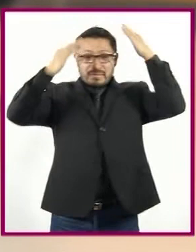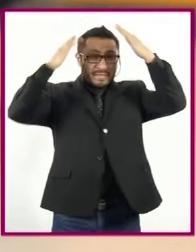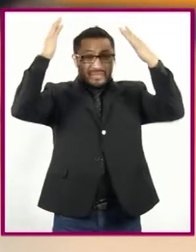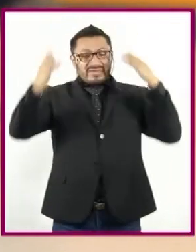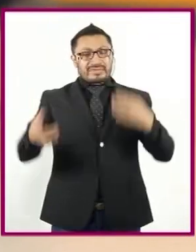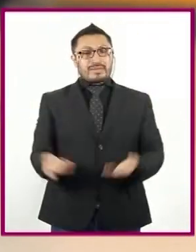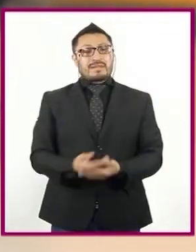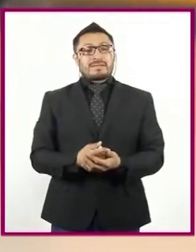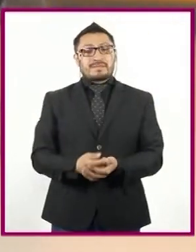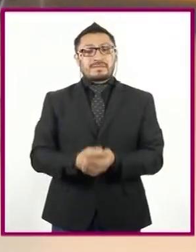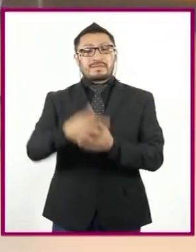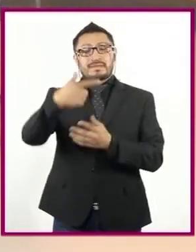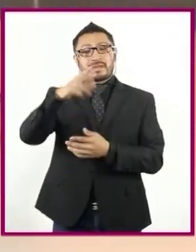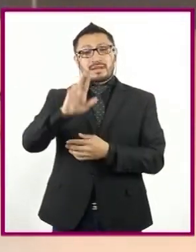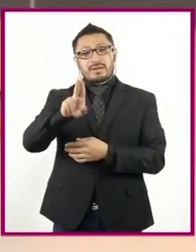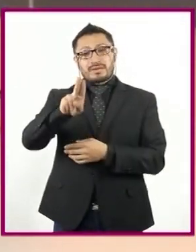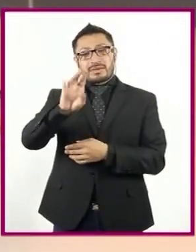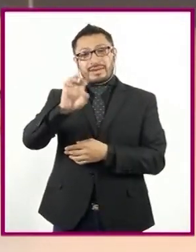y Jaime Elías.